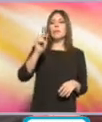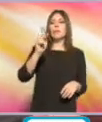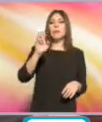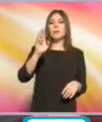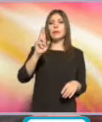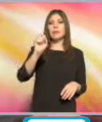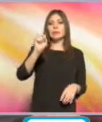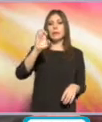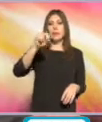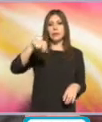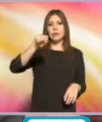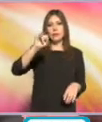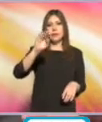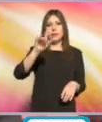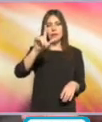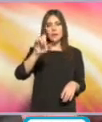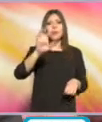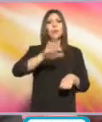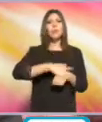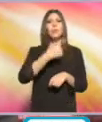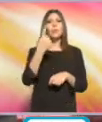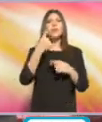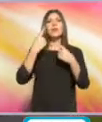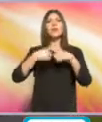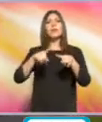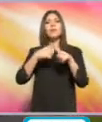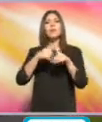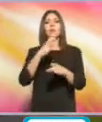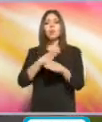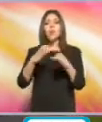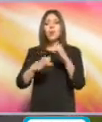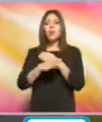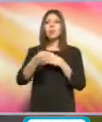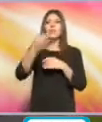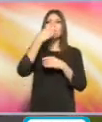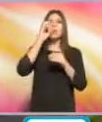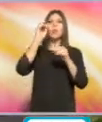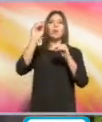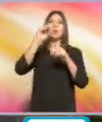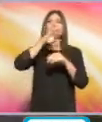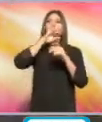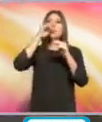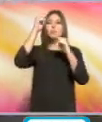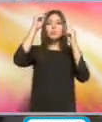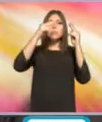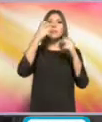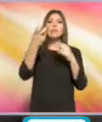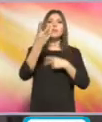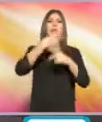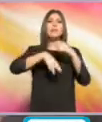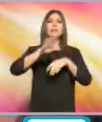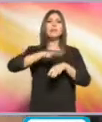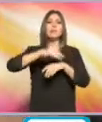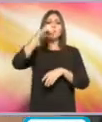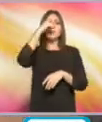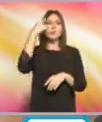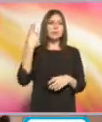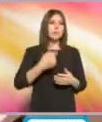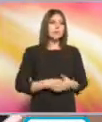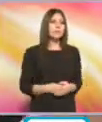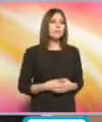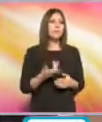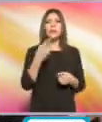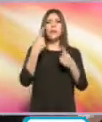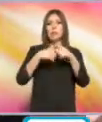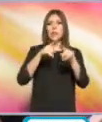diferente ante la presencia de ciertas sustancias, Y podrían ciertas ser partículas. diferentes formas, ¿no, doctor? Sí. En erupciones o